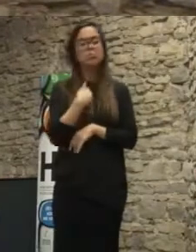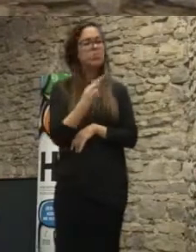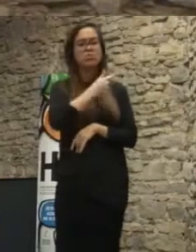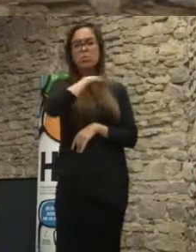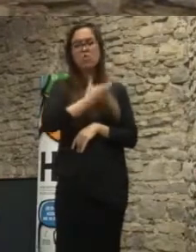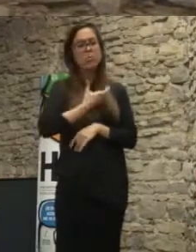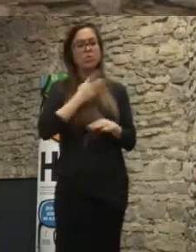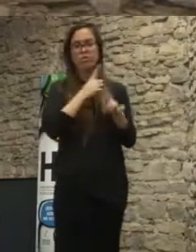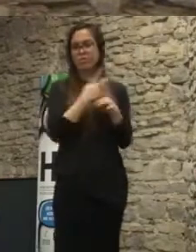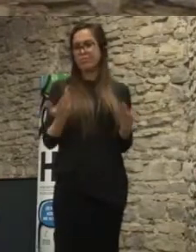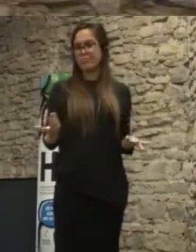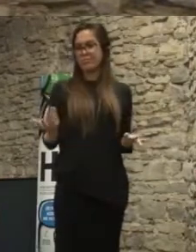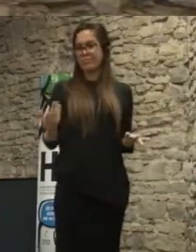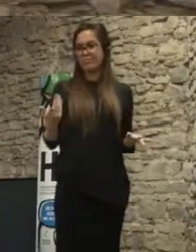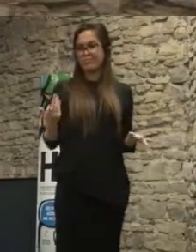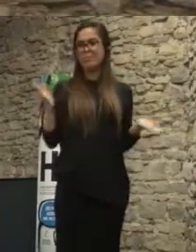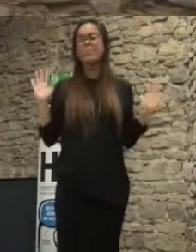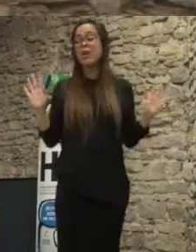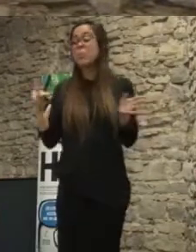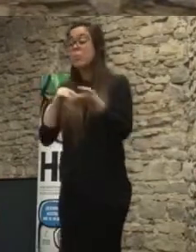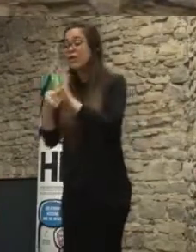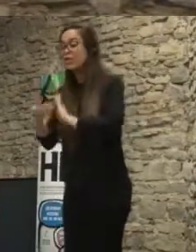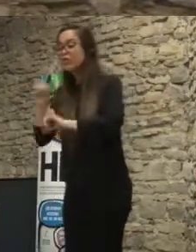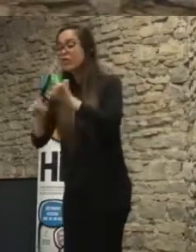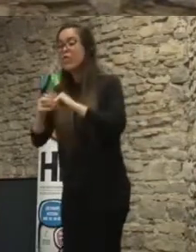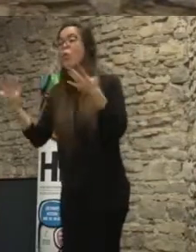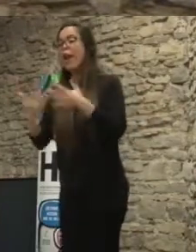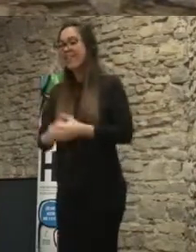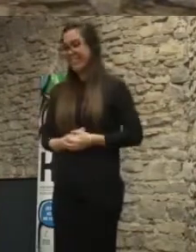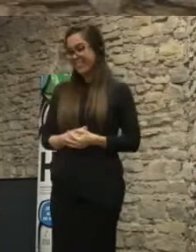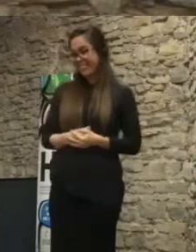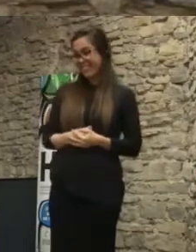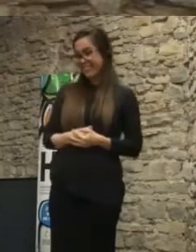proyecto de la asociación, ¿no? ¿Cuál es lo que me permite